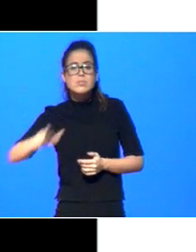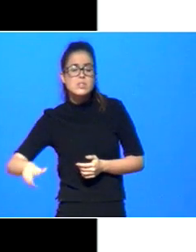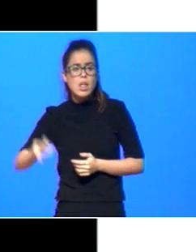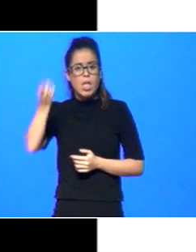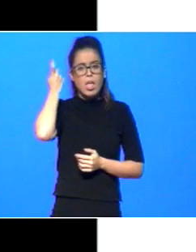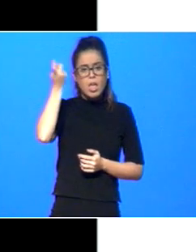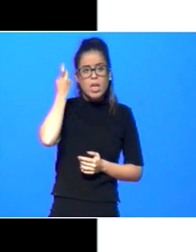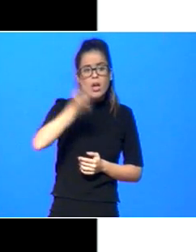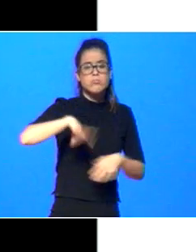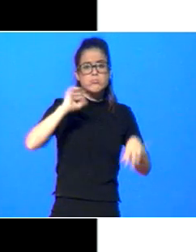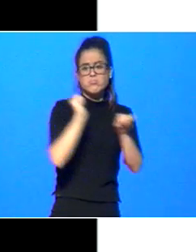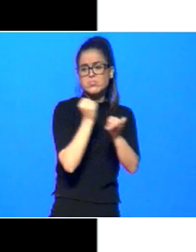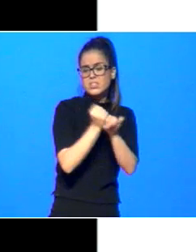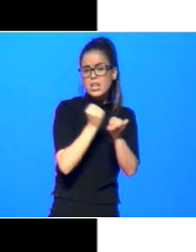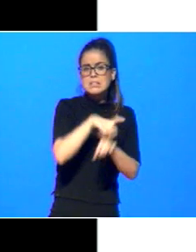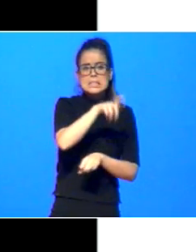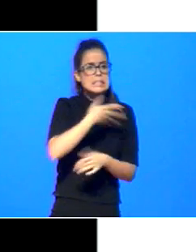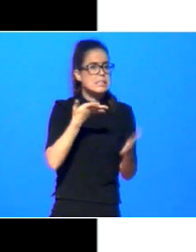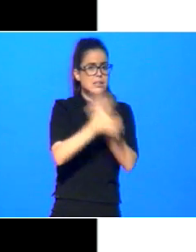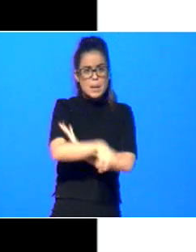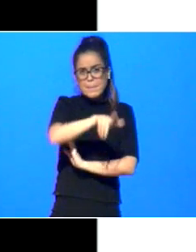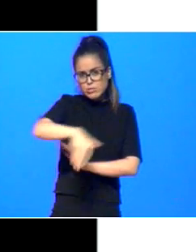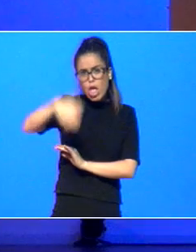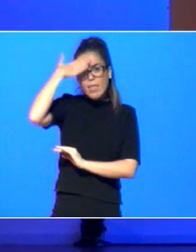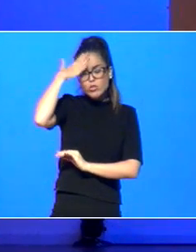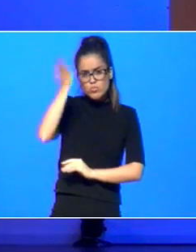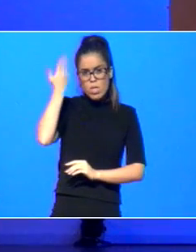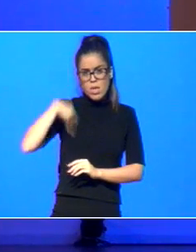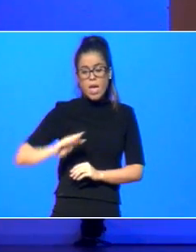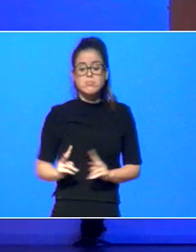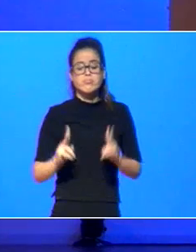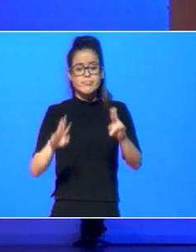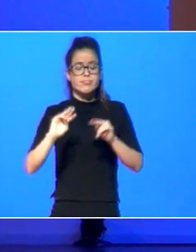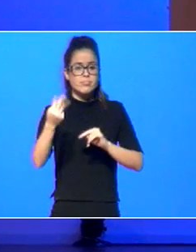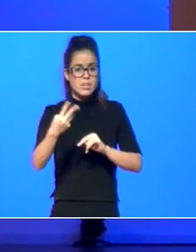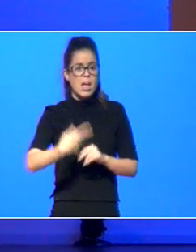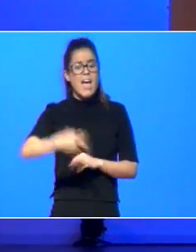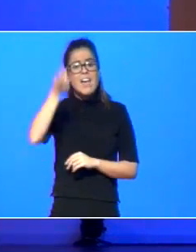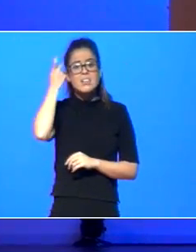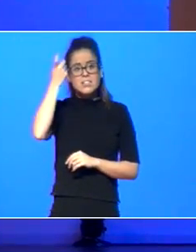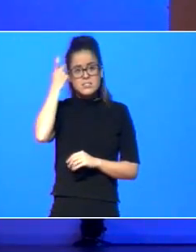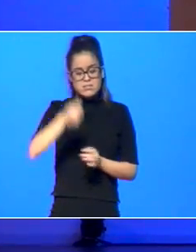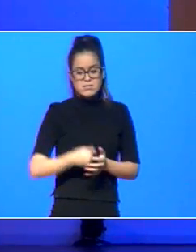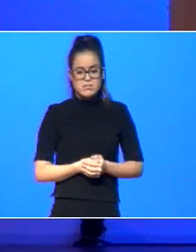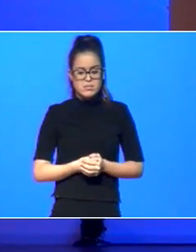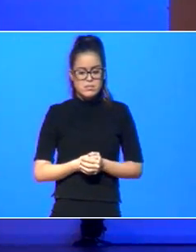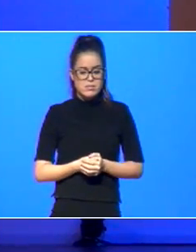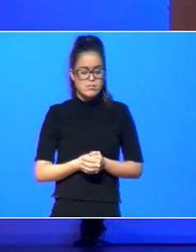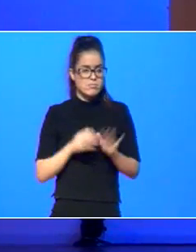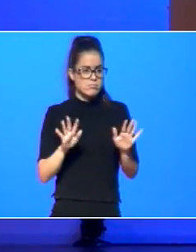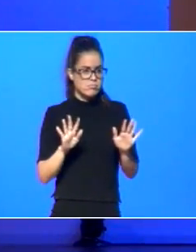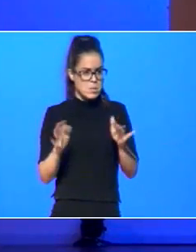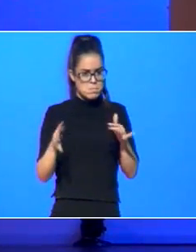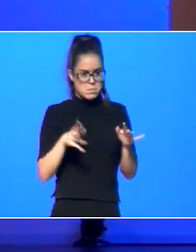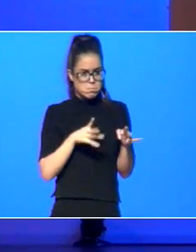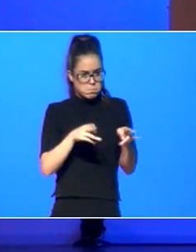beste langileak, pertsona nagusiak batez be. Eta hirugarren atala ikasliak. Eta ia holan pixkatxu bat